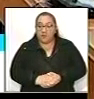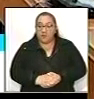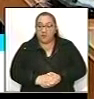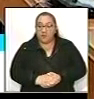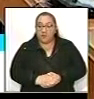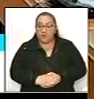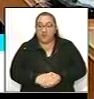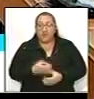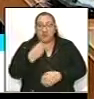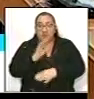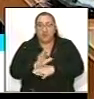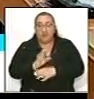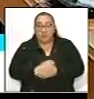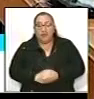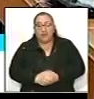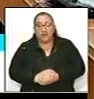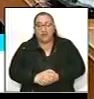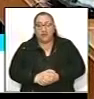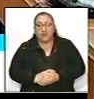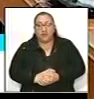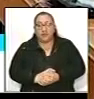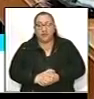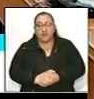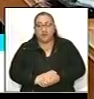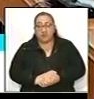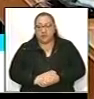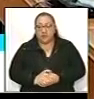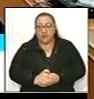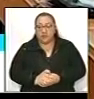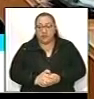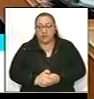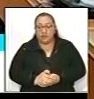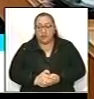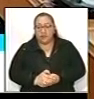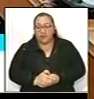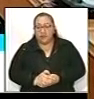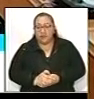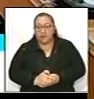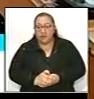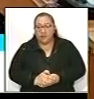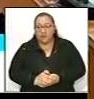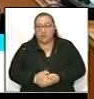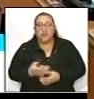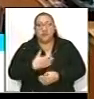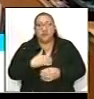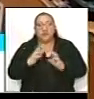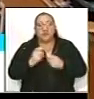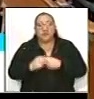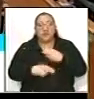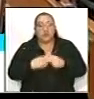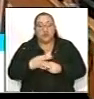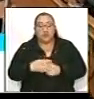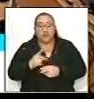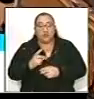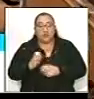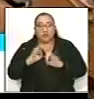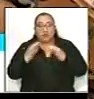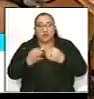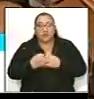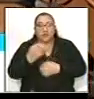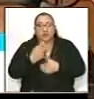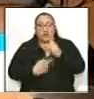Muy buenas tardes. Soy Luyeva Yangali, soy la actual presidenta de la Asociación Nacional de Familiares